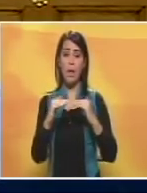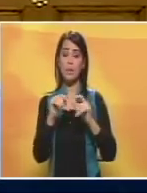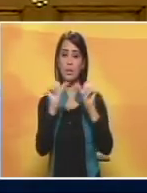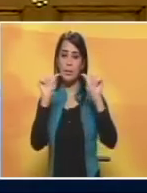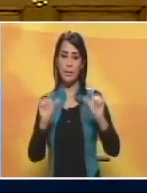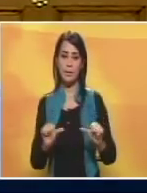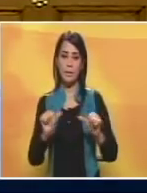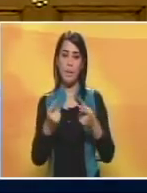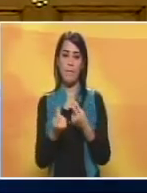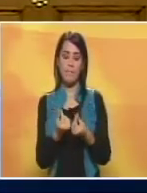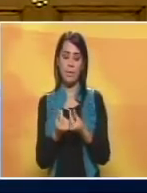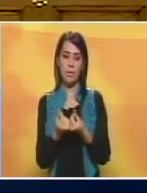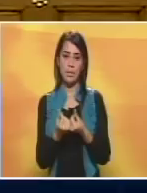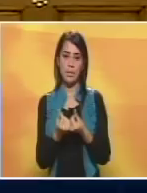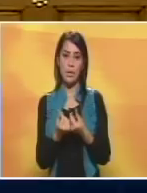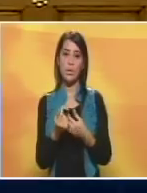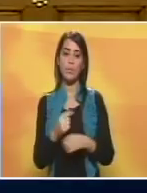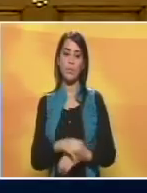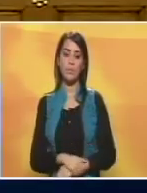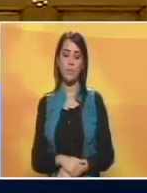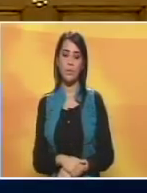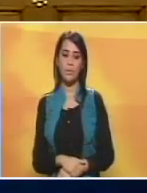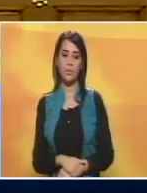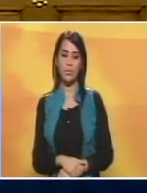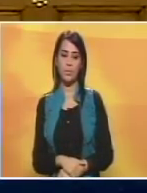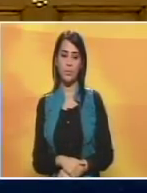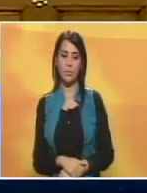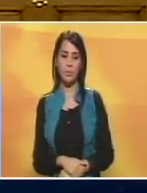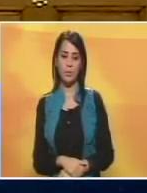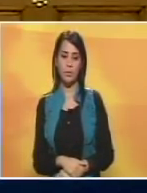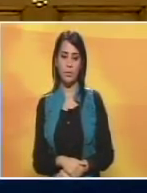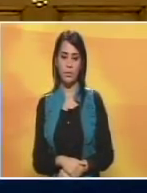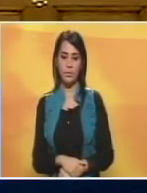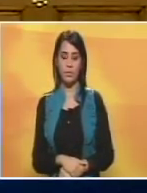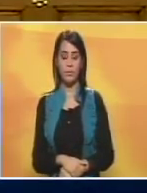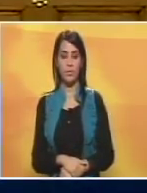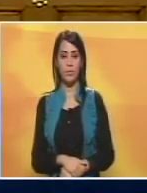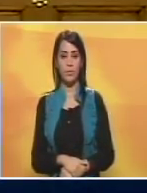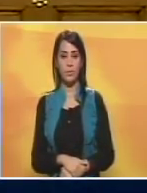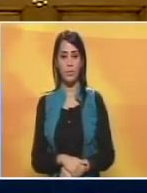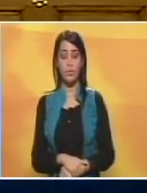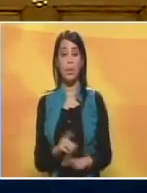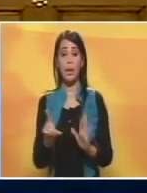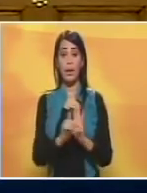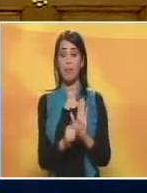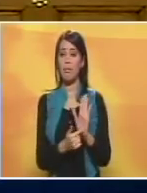sistema financiero y económico. Este decreto